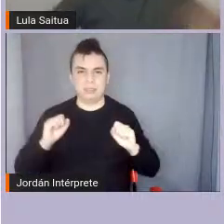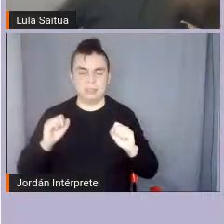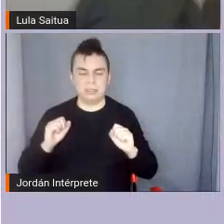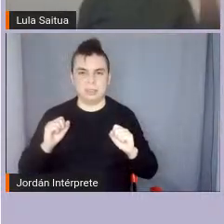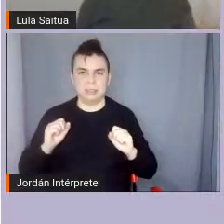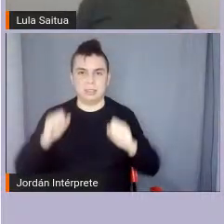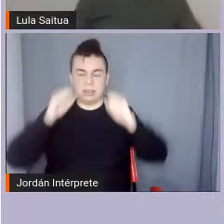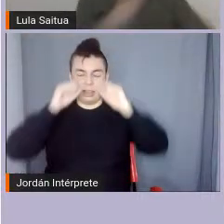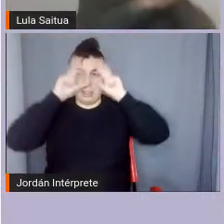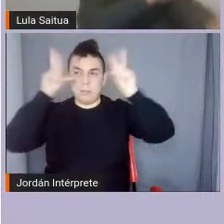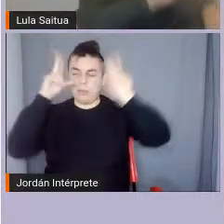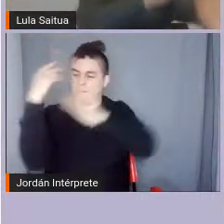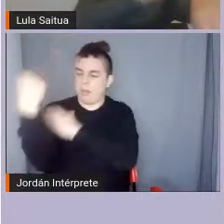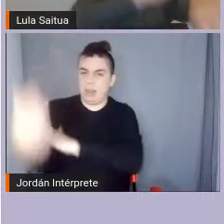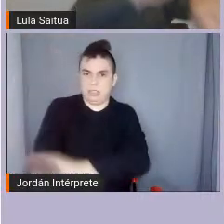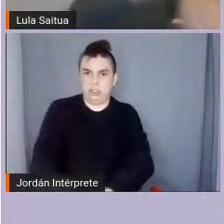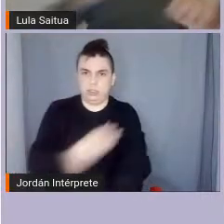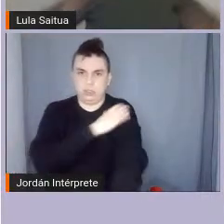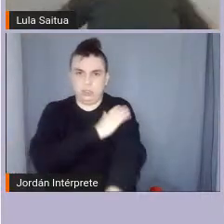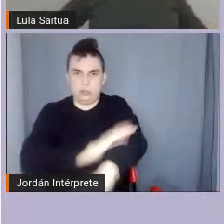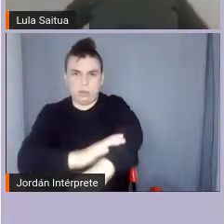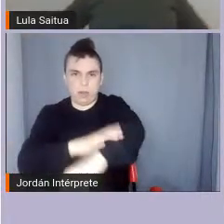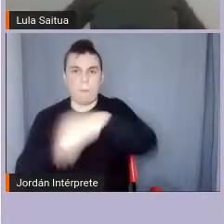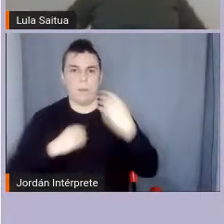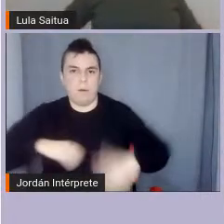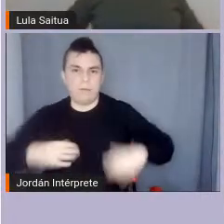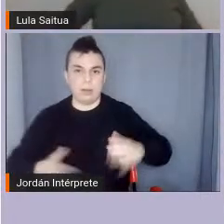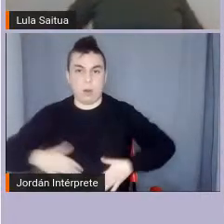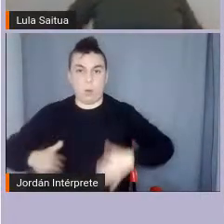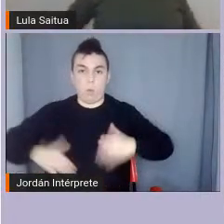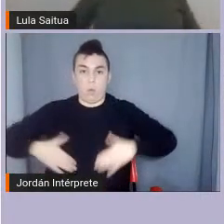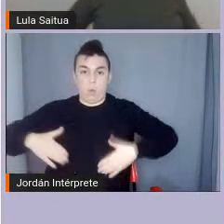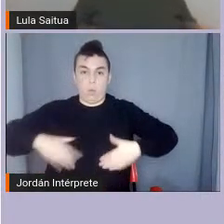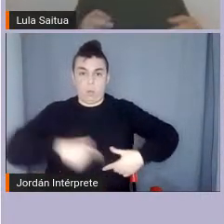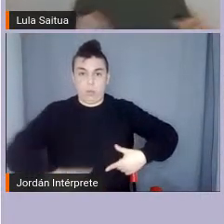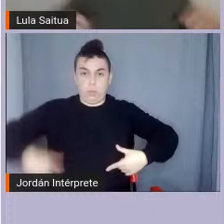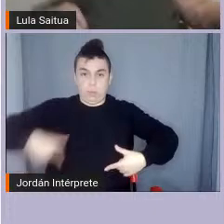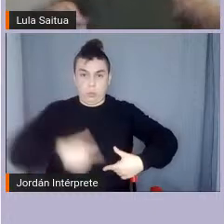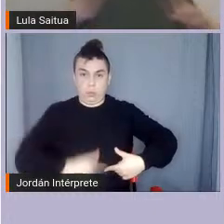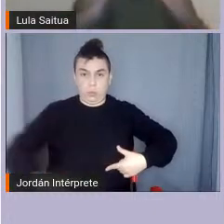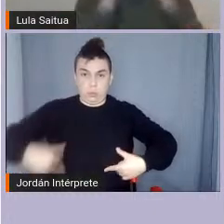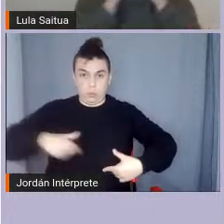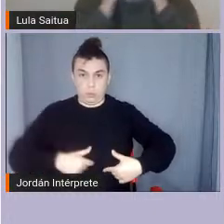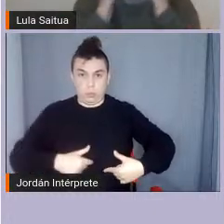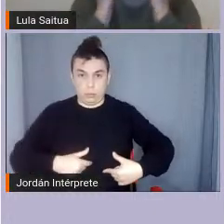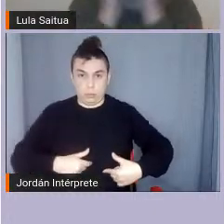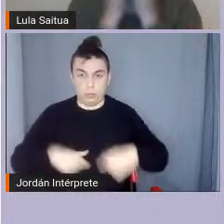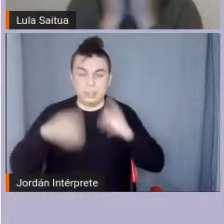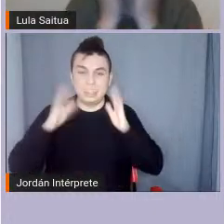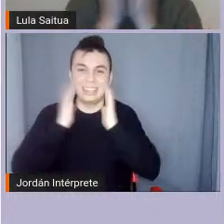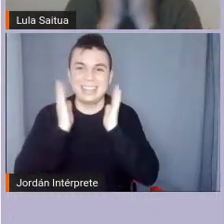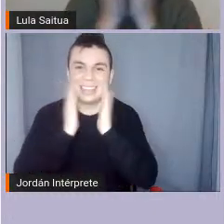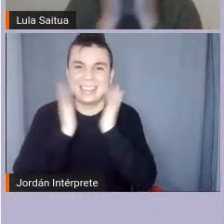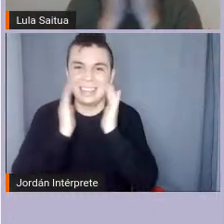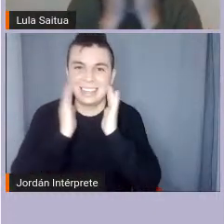Despertamos brazos, guatita. Mejillas.